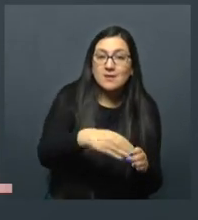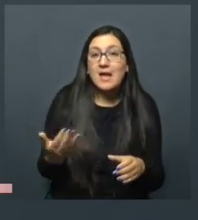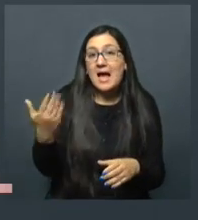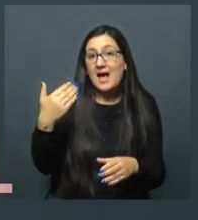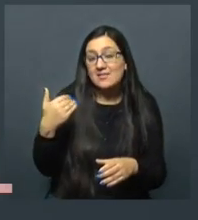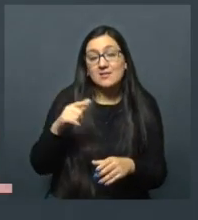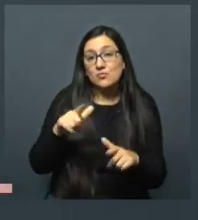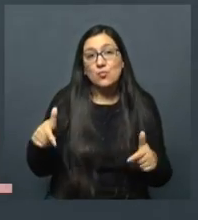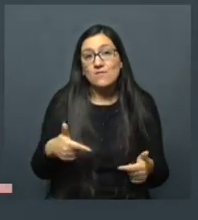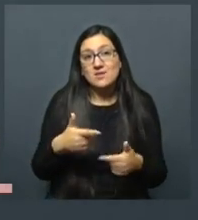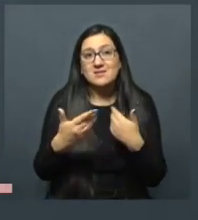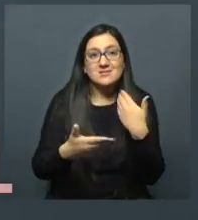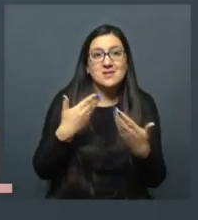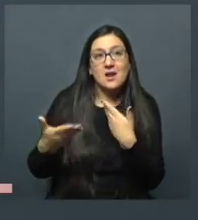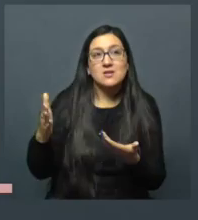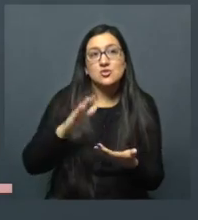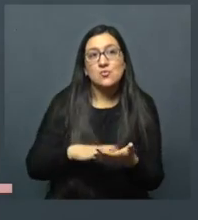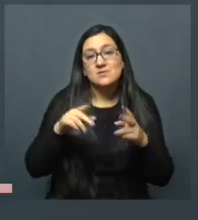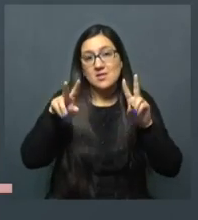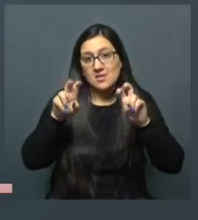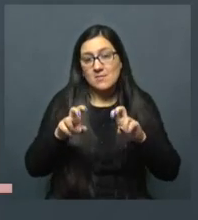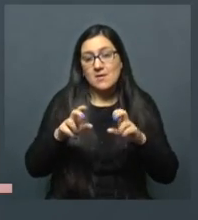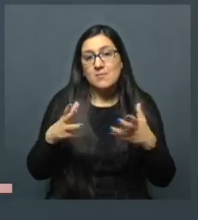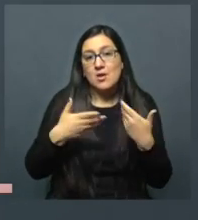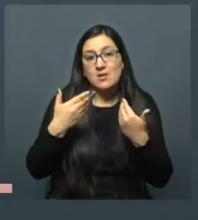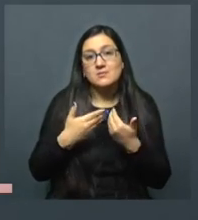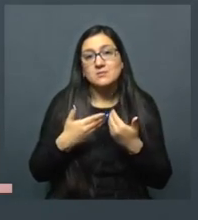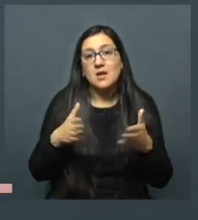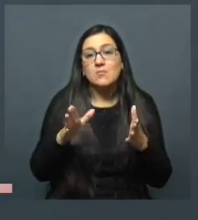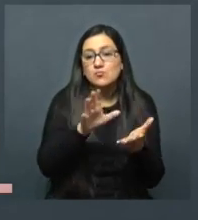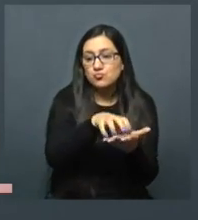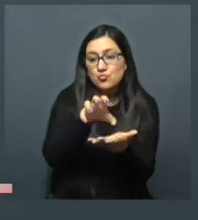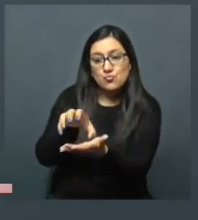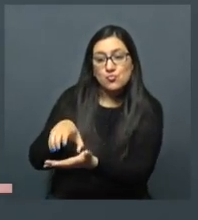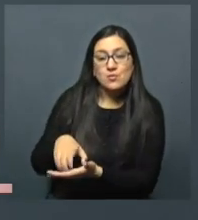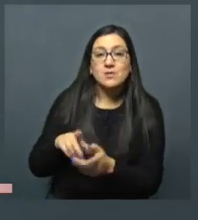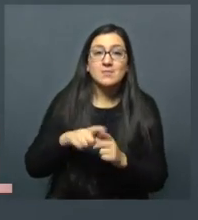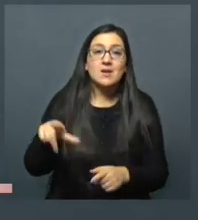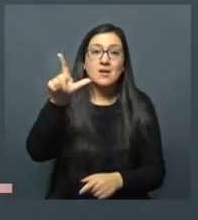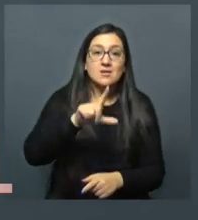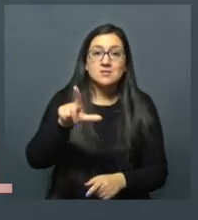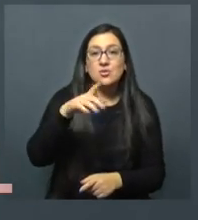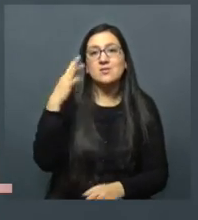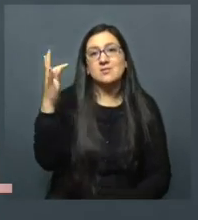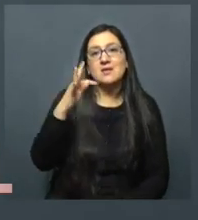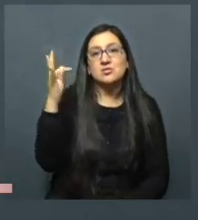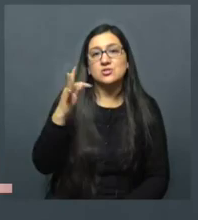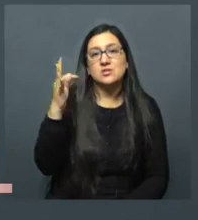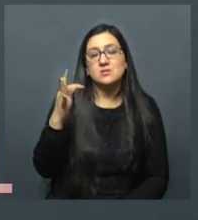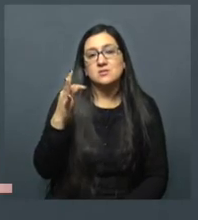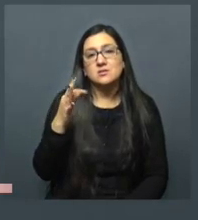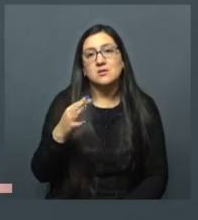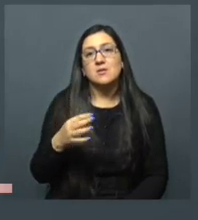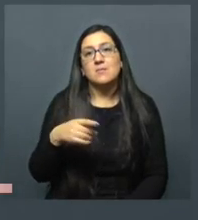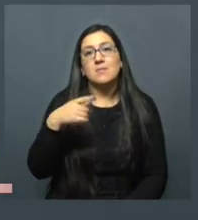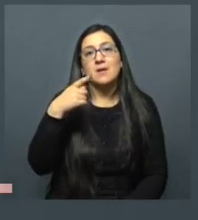tanta charla sobre el tema, ahora se ha abierto muchos espacios y de hecho en el liceo se han hecho talleres dirigidos a padres